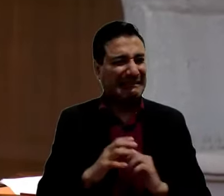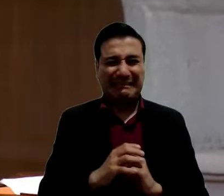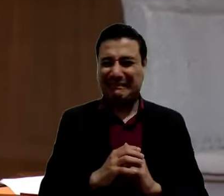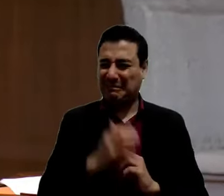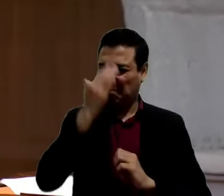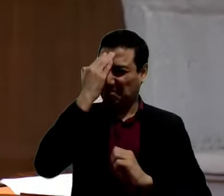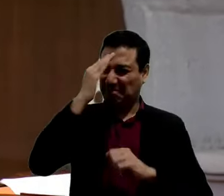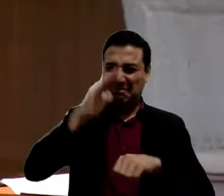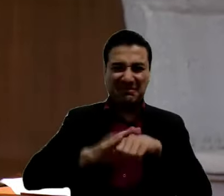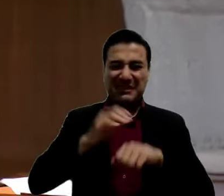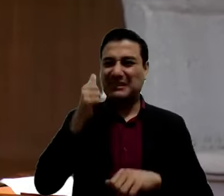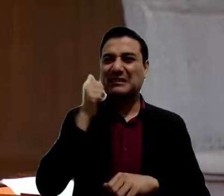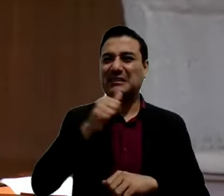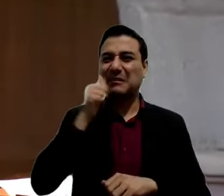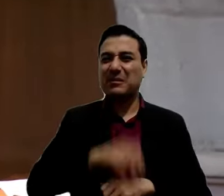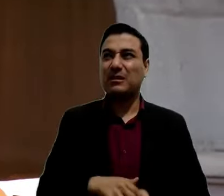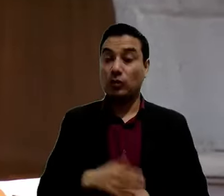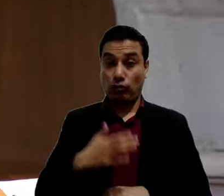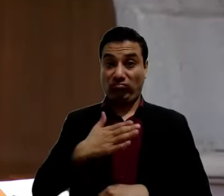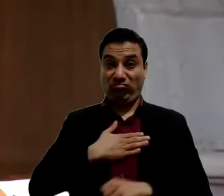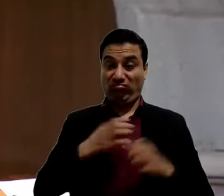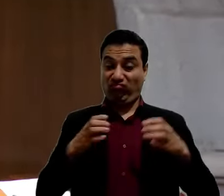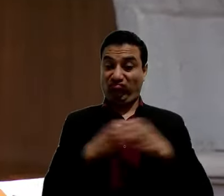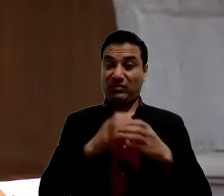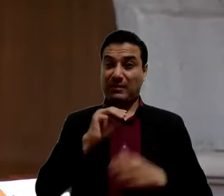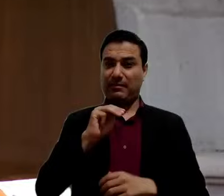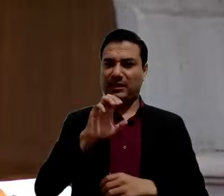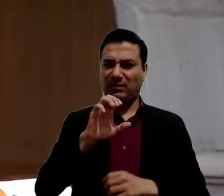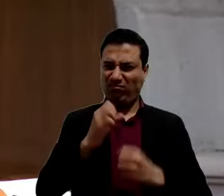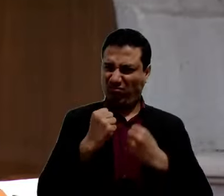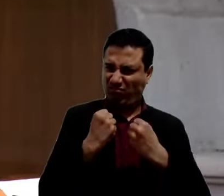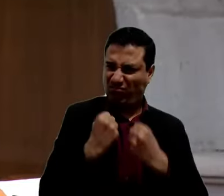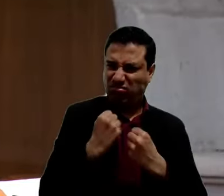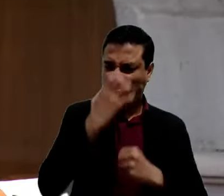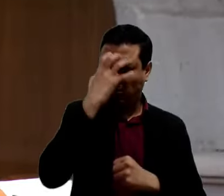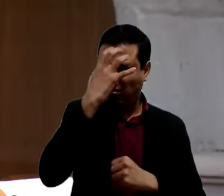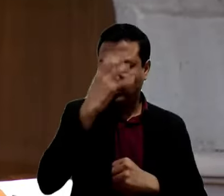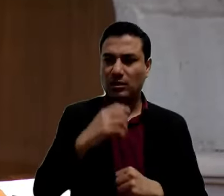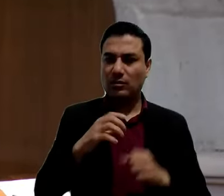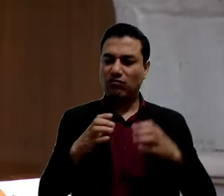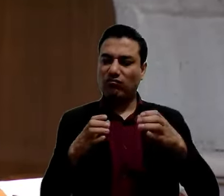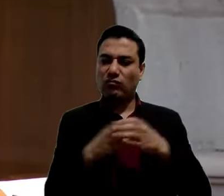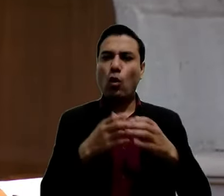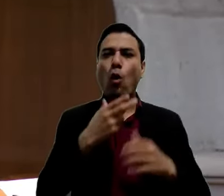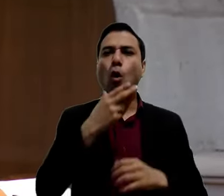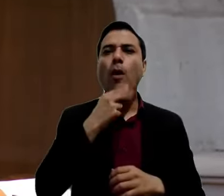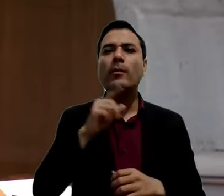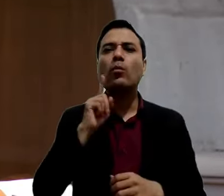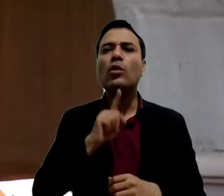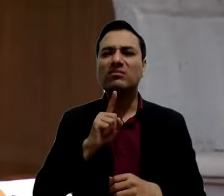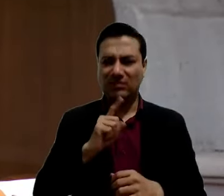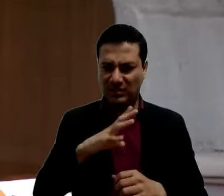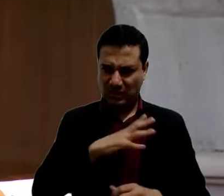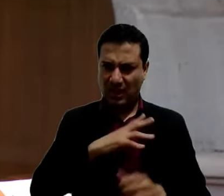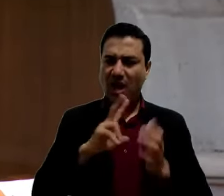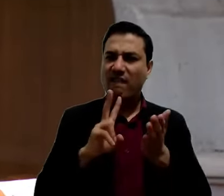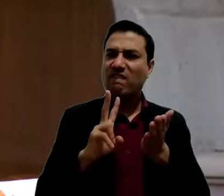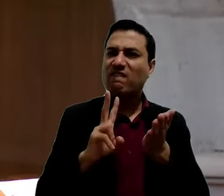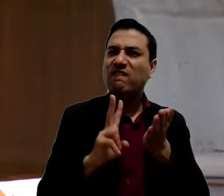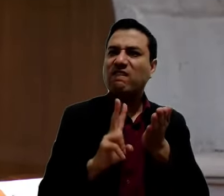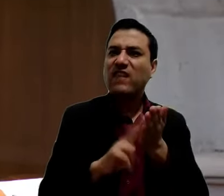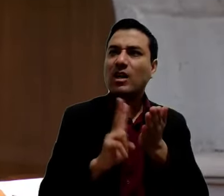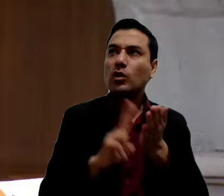ciudadano Seguiremos firmes porque este grupo de hombres y mujeres nos obran valores y